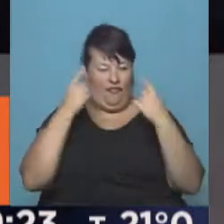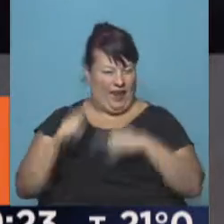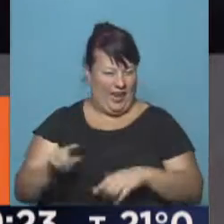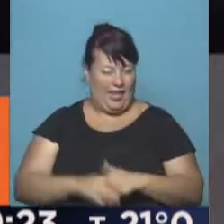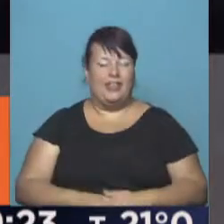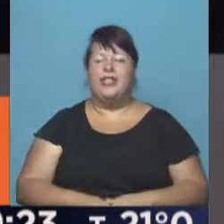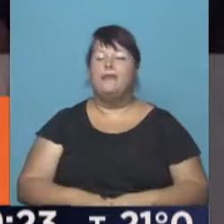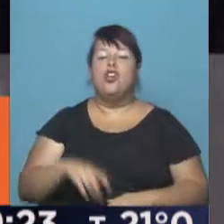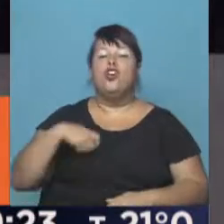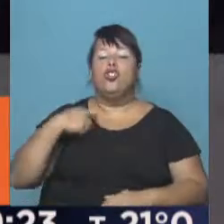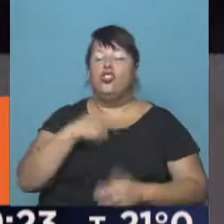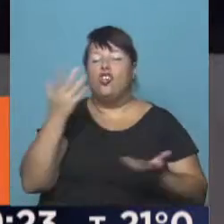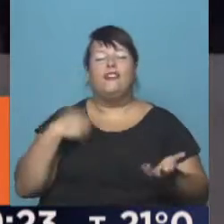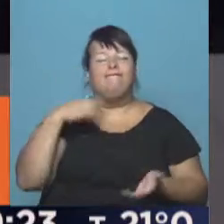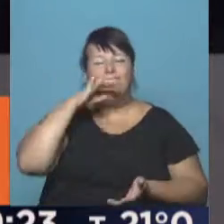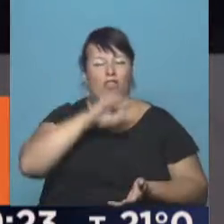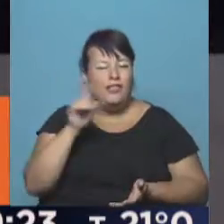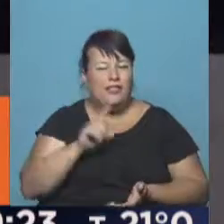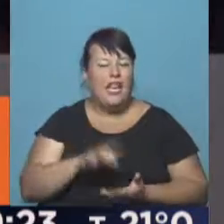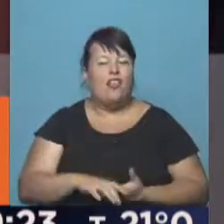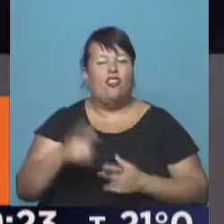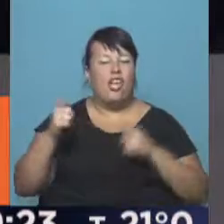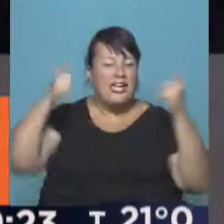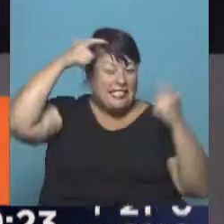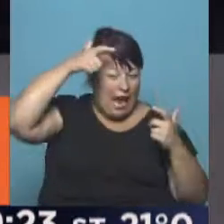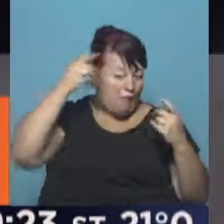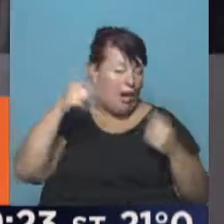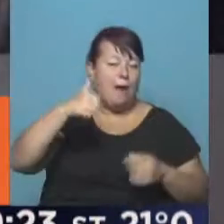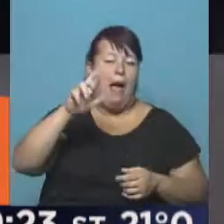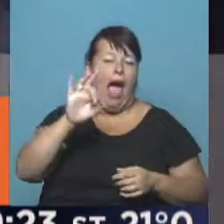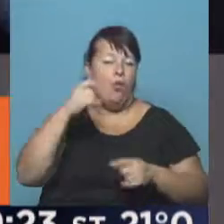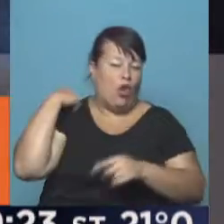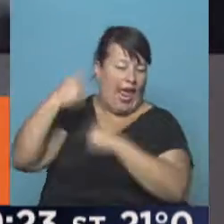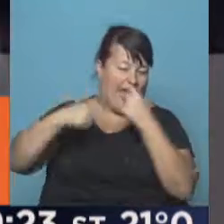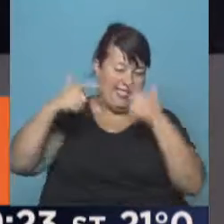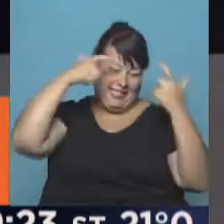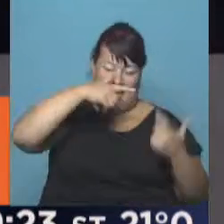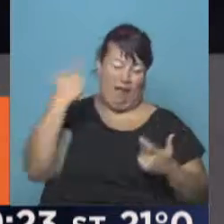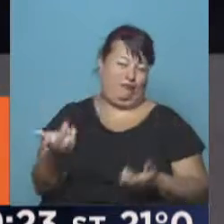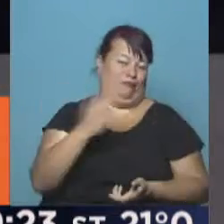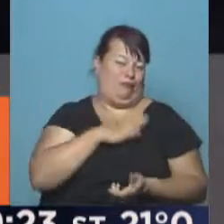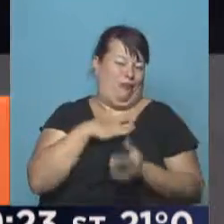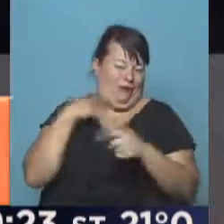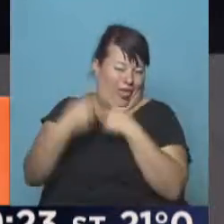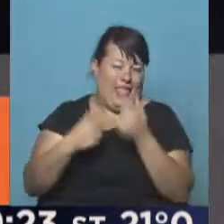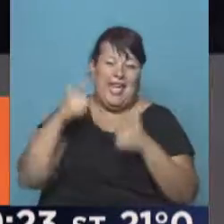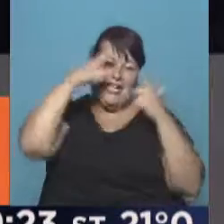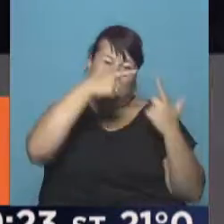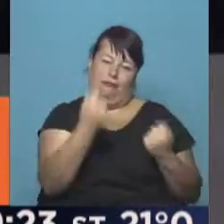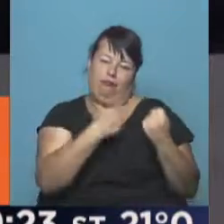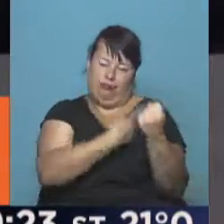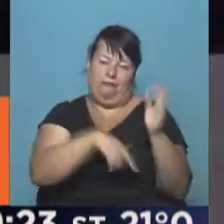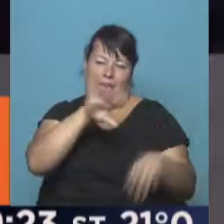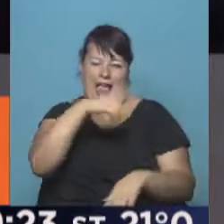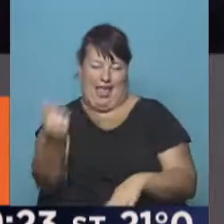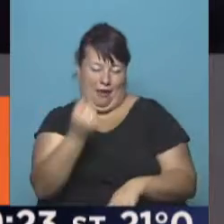Sí. El tema social, uno no entiende al chavismo, porque en realidad Maduro es un heredero de Chávez, un pobre heredero. Chávez tenía mucho más